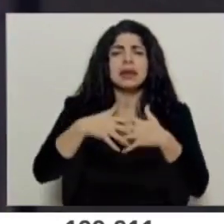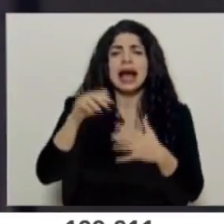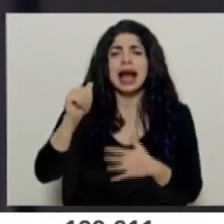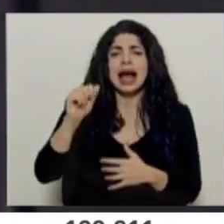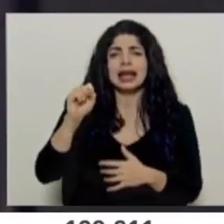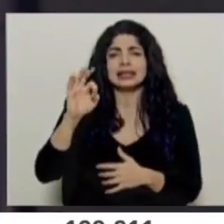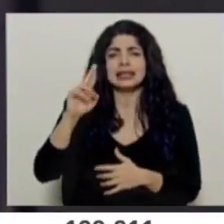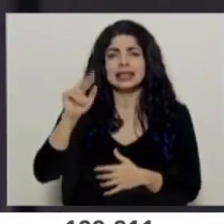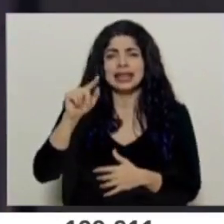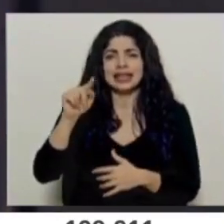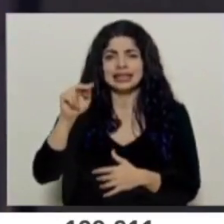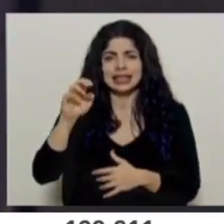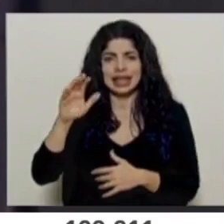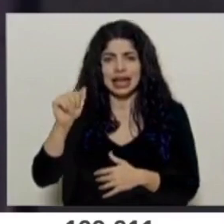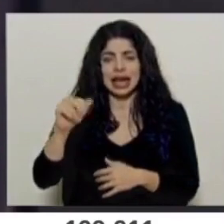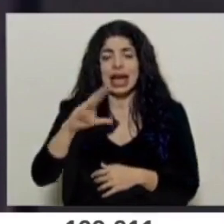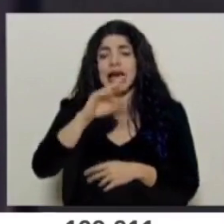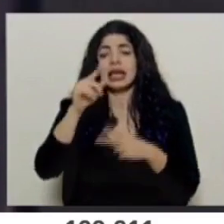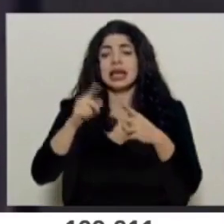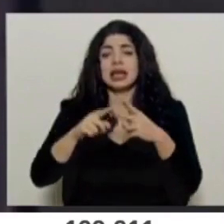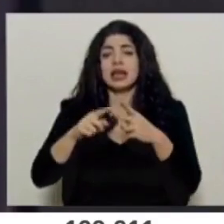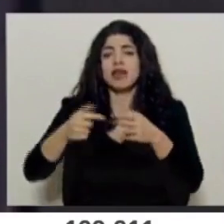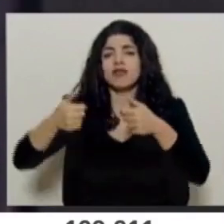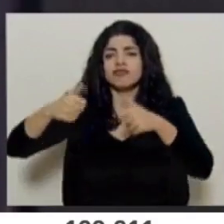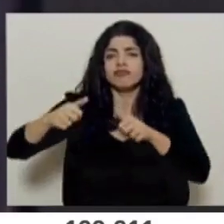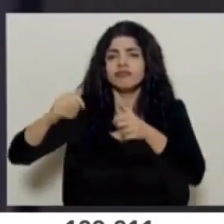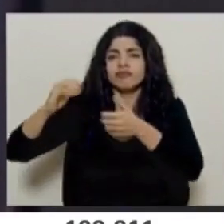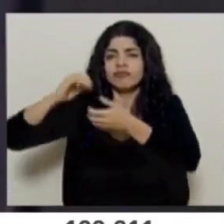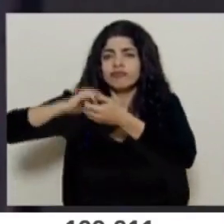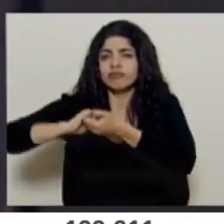en el caso de del convenio con COVAX,